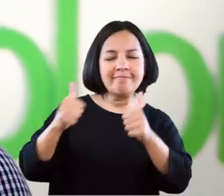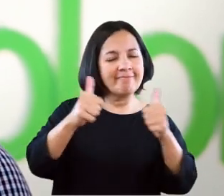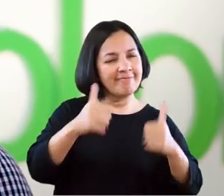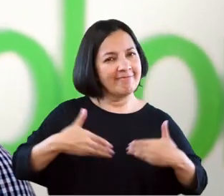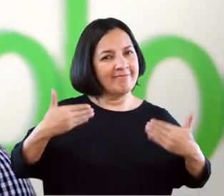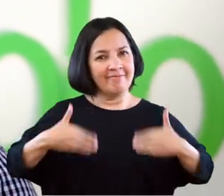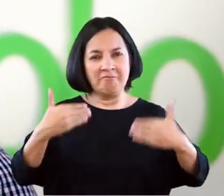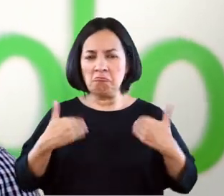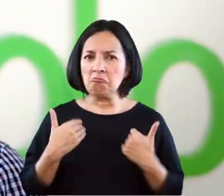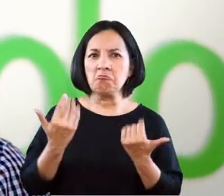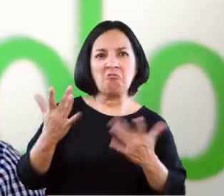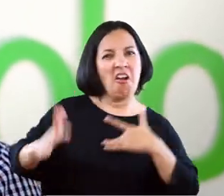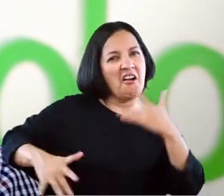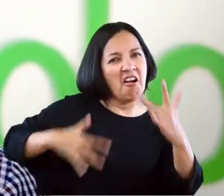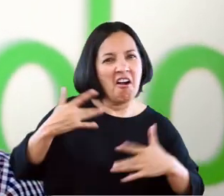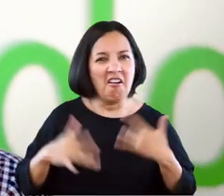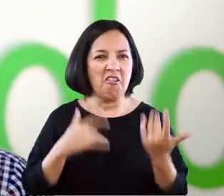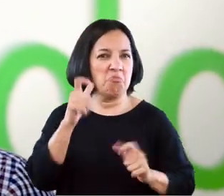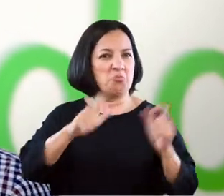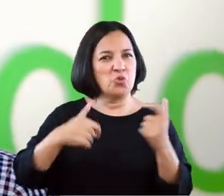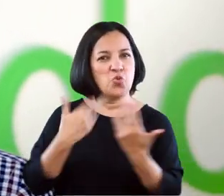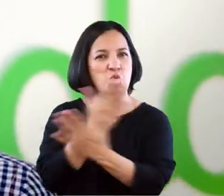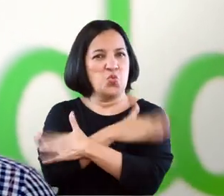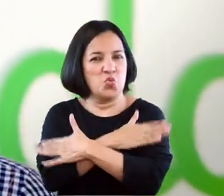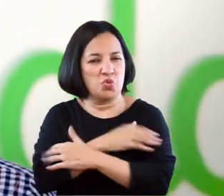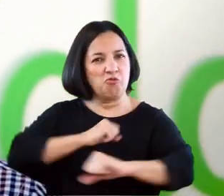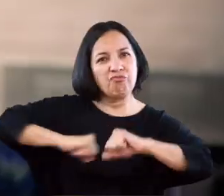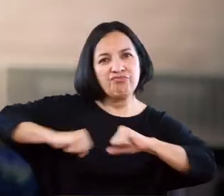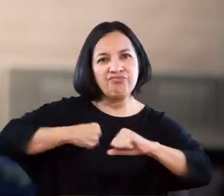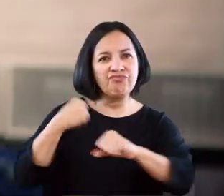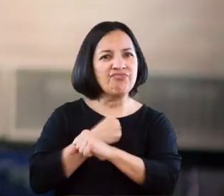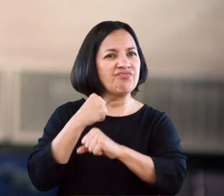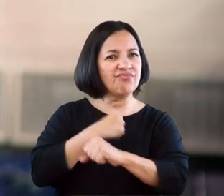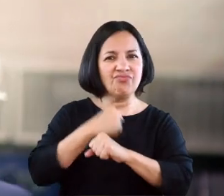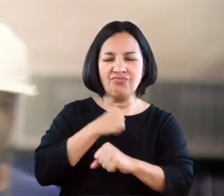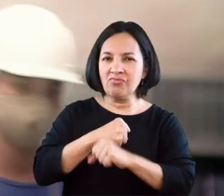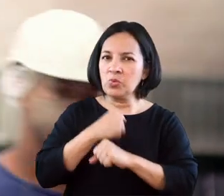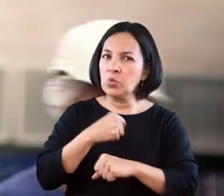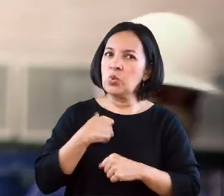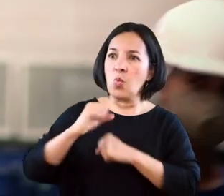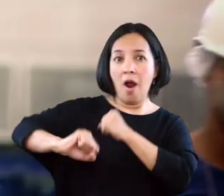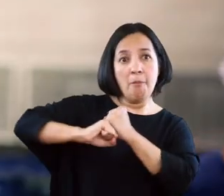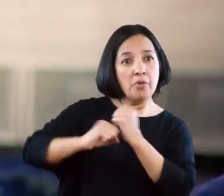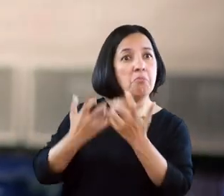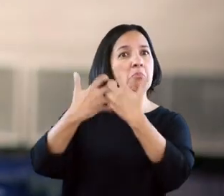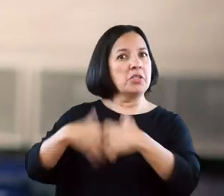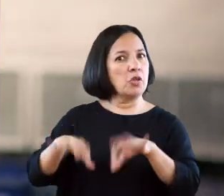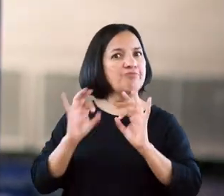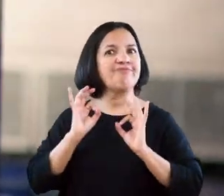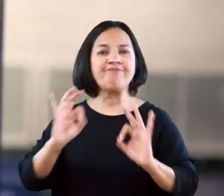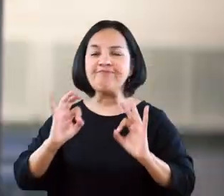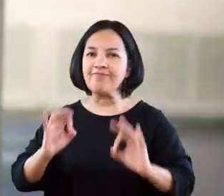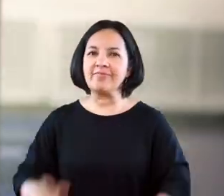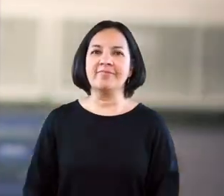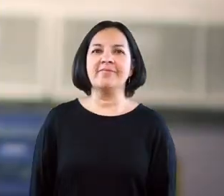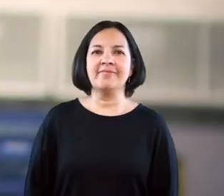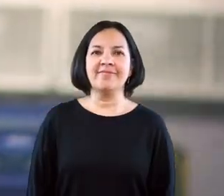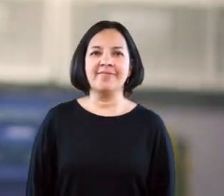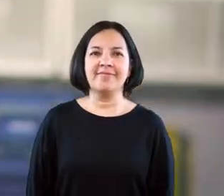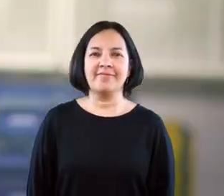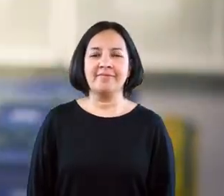personas ha sido muy gratificante. Son personas alegres, disciplinadas, orientadas al trabajo. Han sido todo un apoyo para la organización.